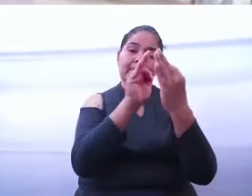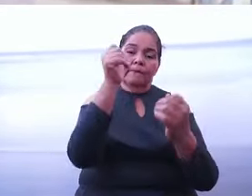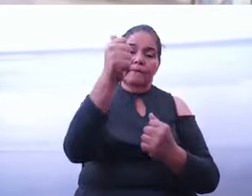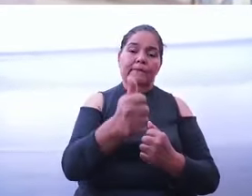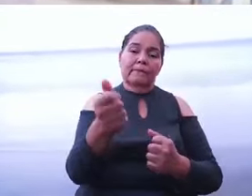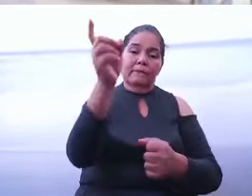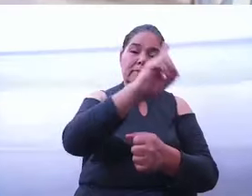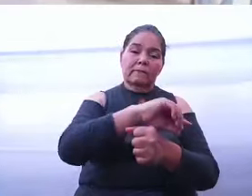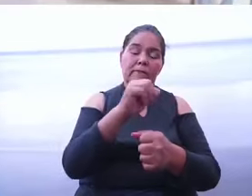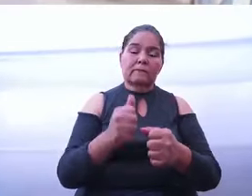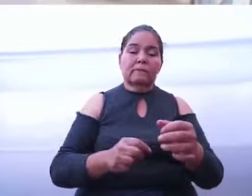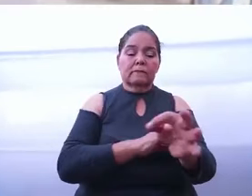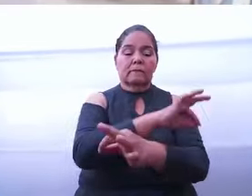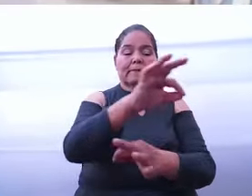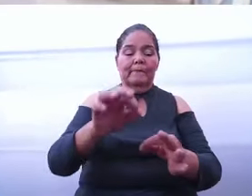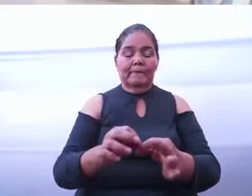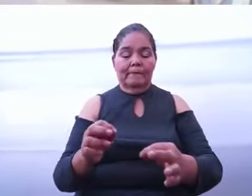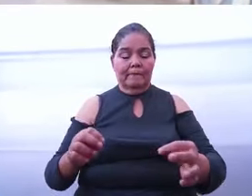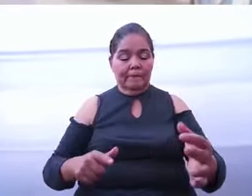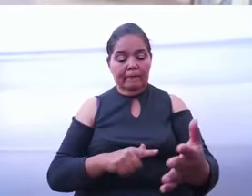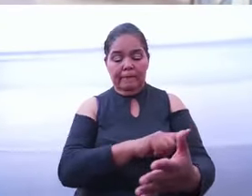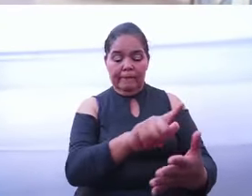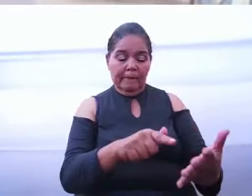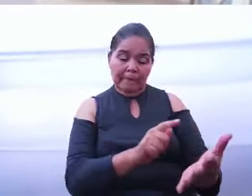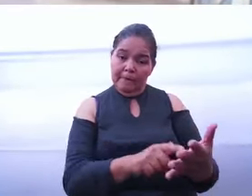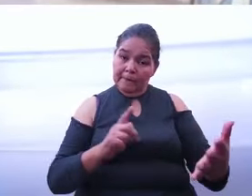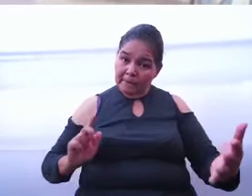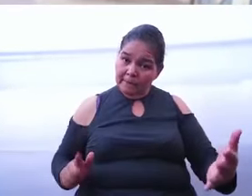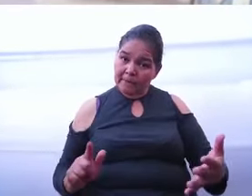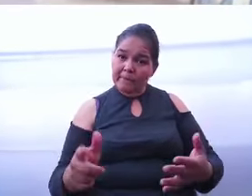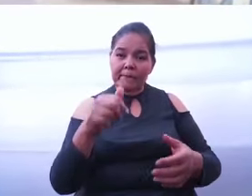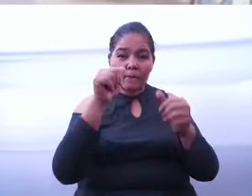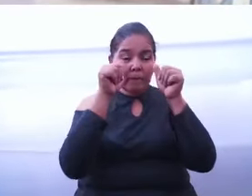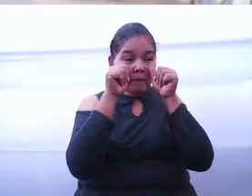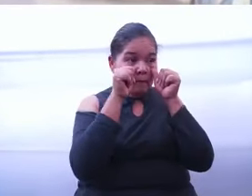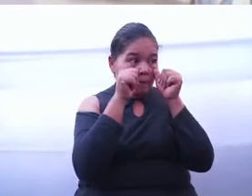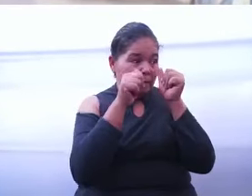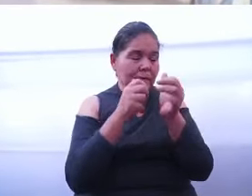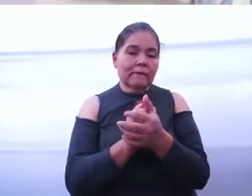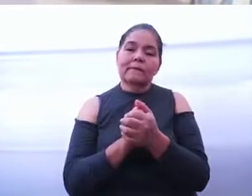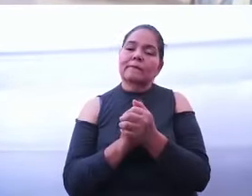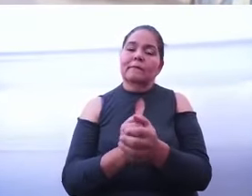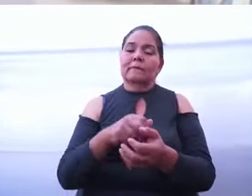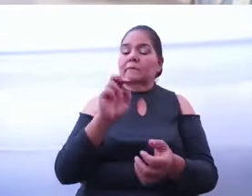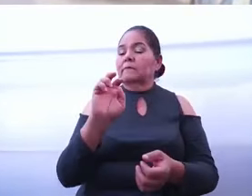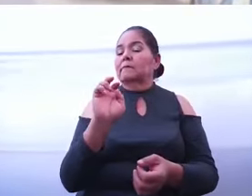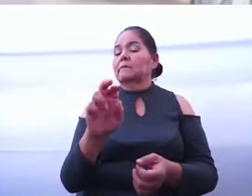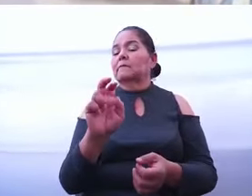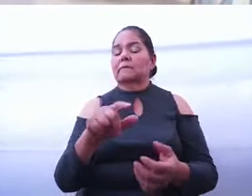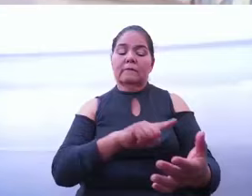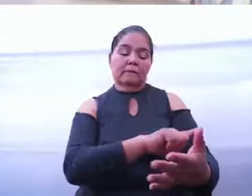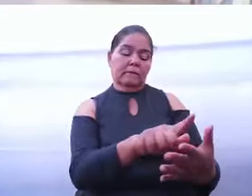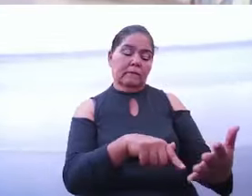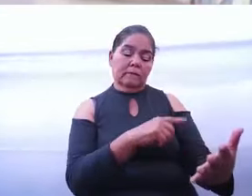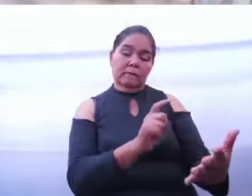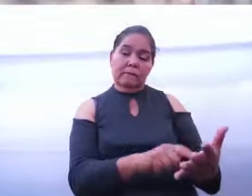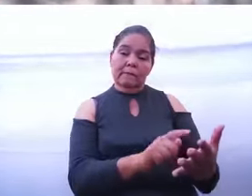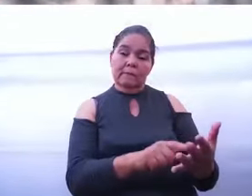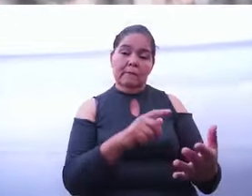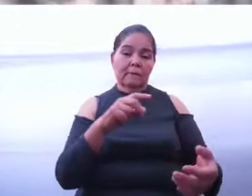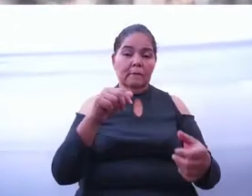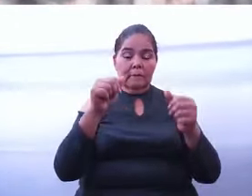que cada región de Guanajuato requiere nuestra atención. Y por supuesto, esta región Laja Bajío estará dentro